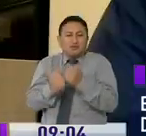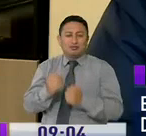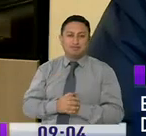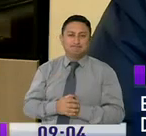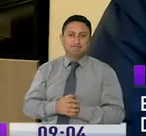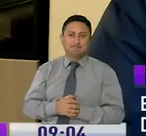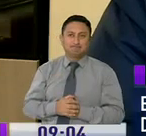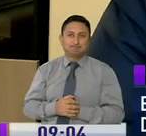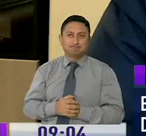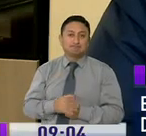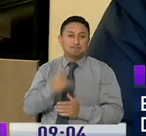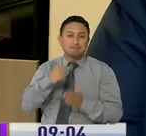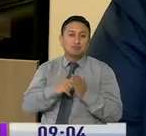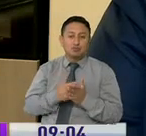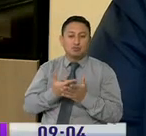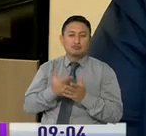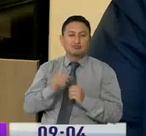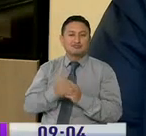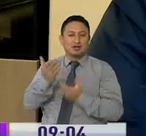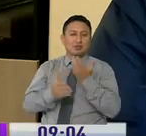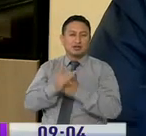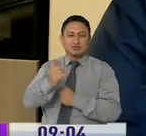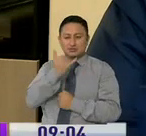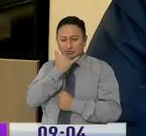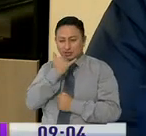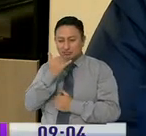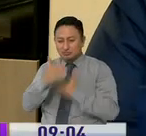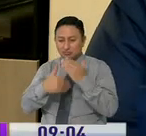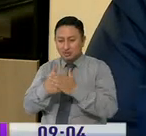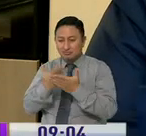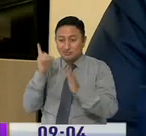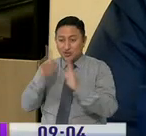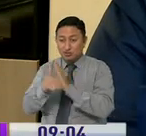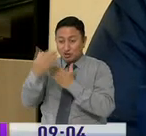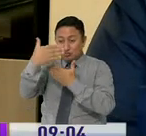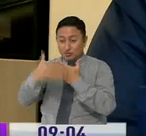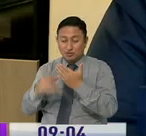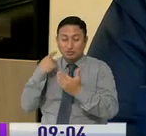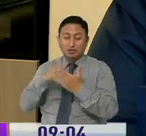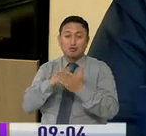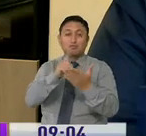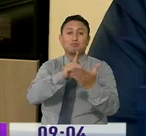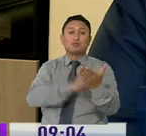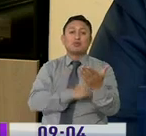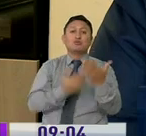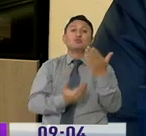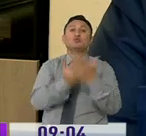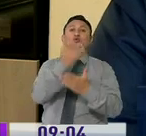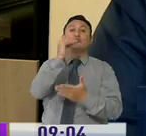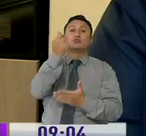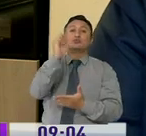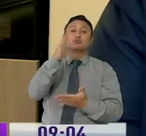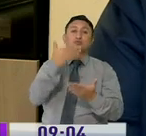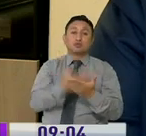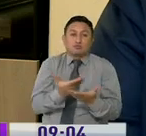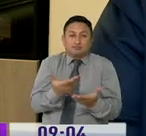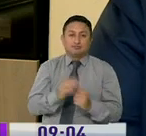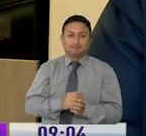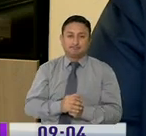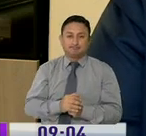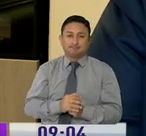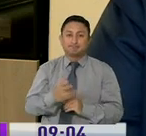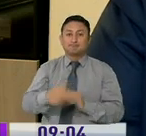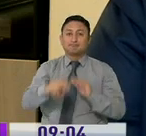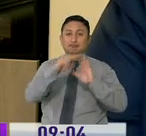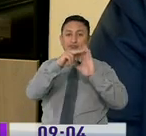Y si es una tipificación inadecuada, mire usted todas las denuncias que hubo sobre el nuevo proyecto de asociación ilícita que se proponía. Además, la norma